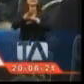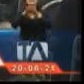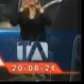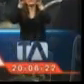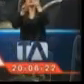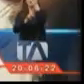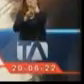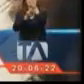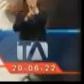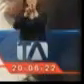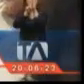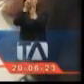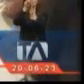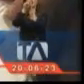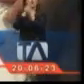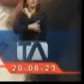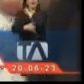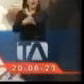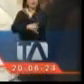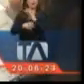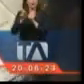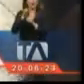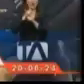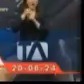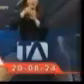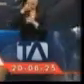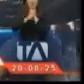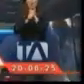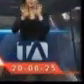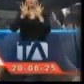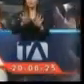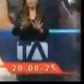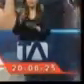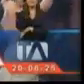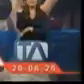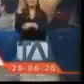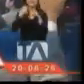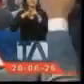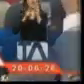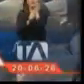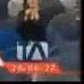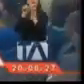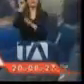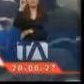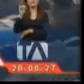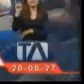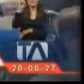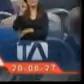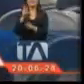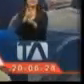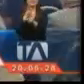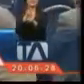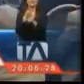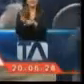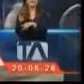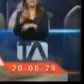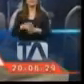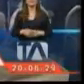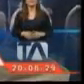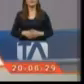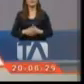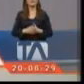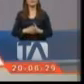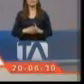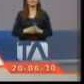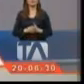al progreso de los países andinos en las últimas décadas. Así inició el discurso de apertura de la ministra de Industrias y Productividad, Eva García, en el